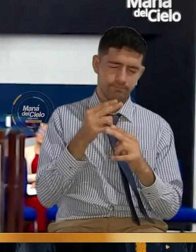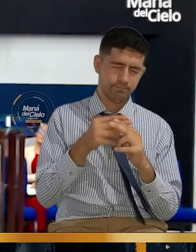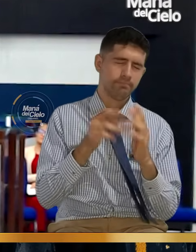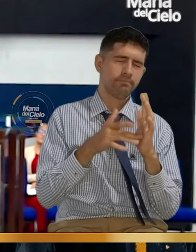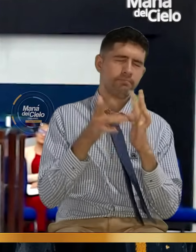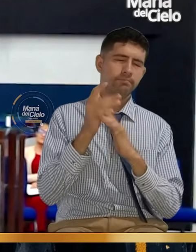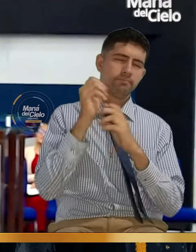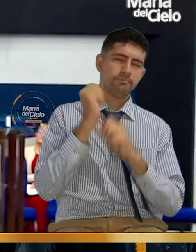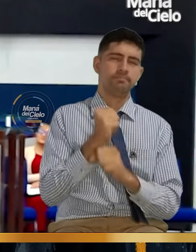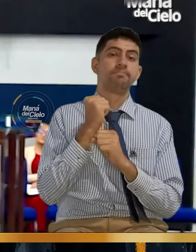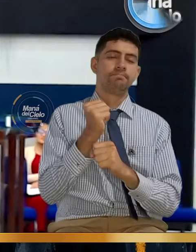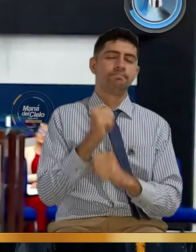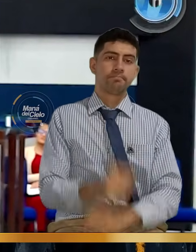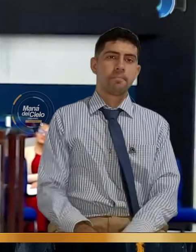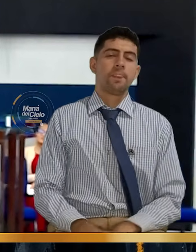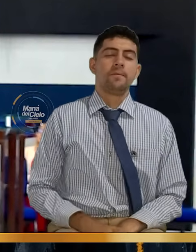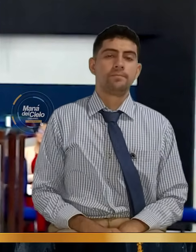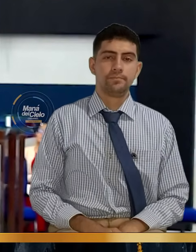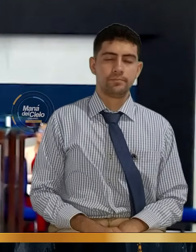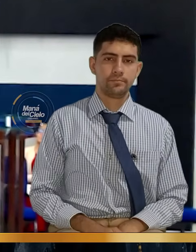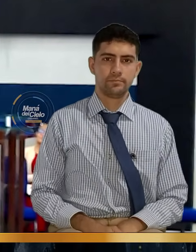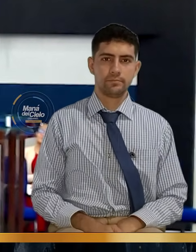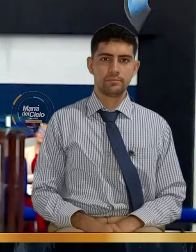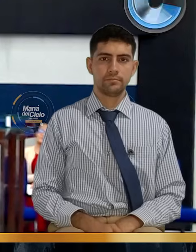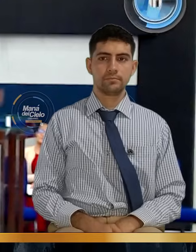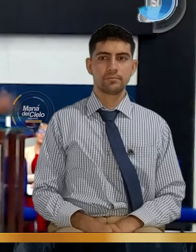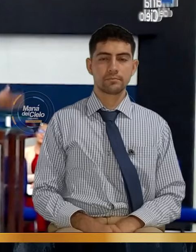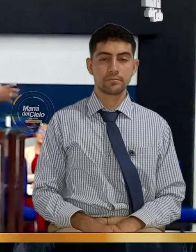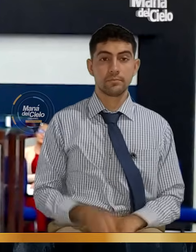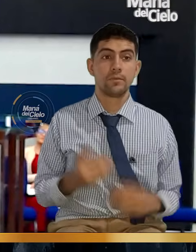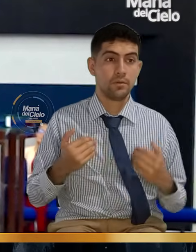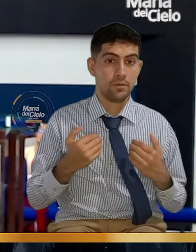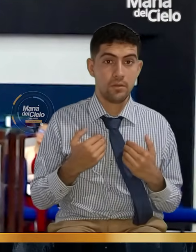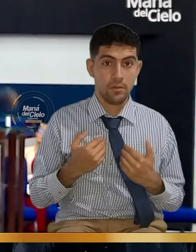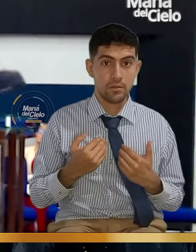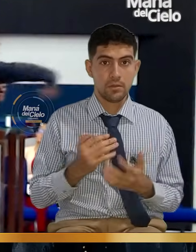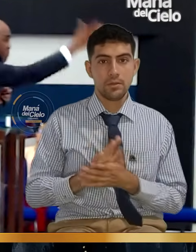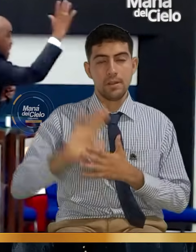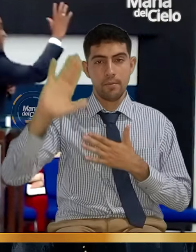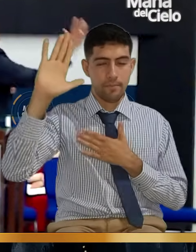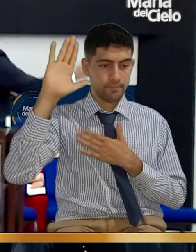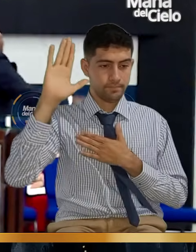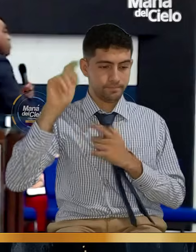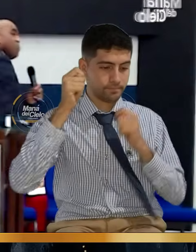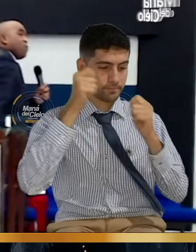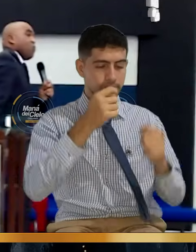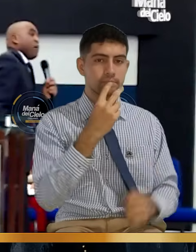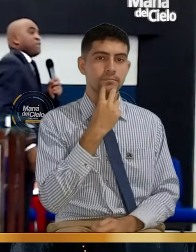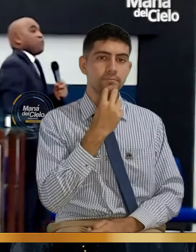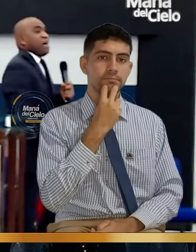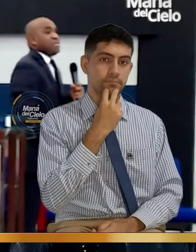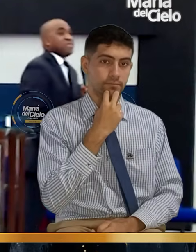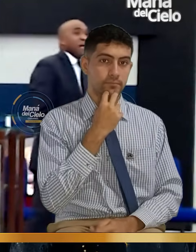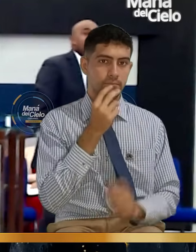de Canaán. Amén. Y Abraham lo ponían en una parte. Bueno, cójase ese pedazo. Como